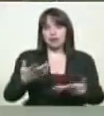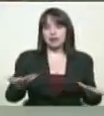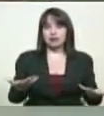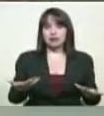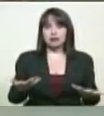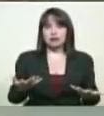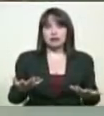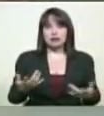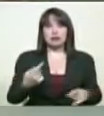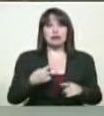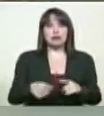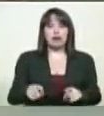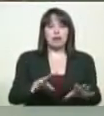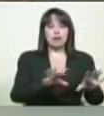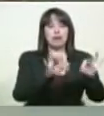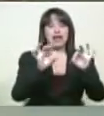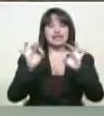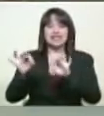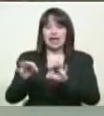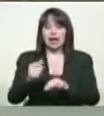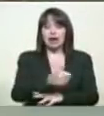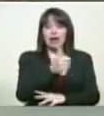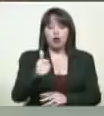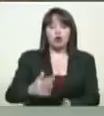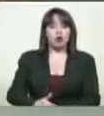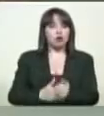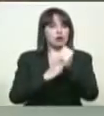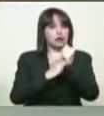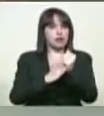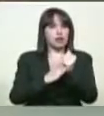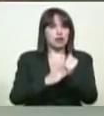en la especificidad del liderazgo por región